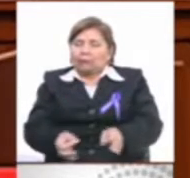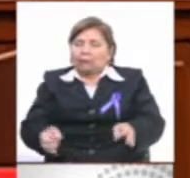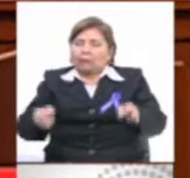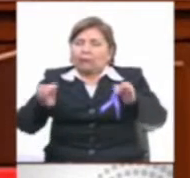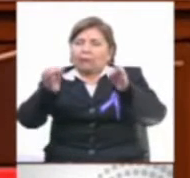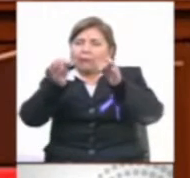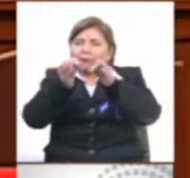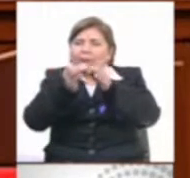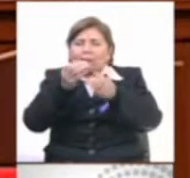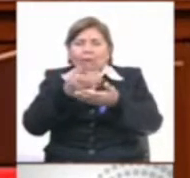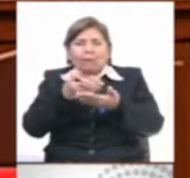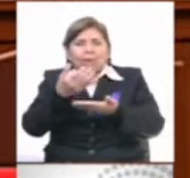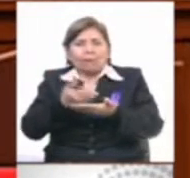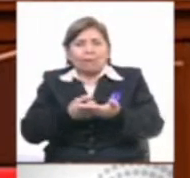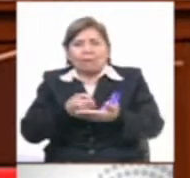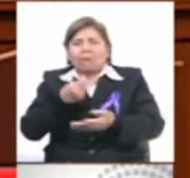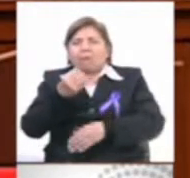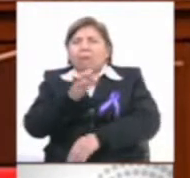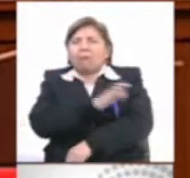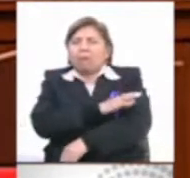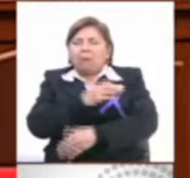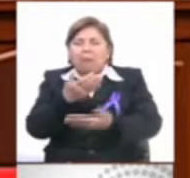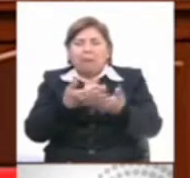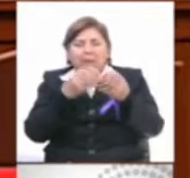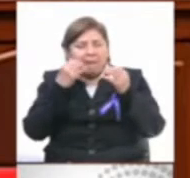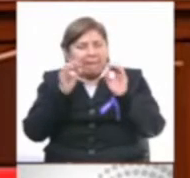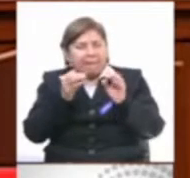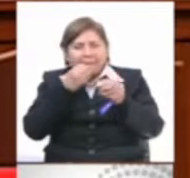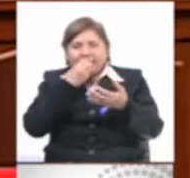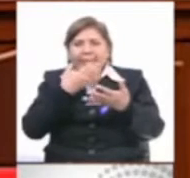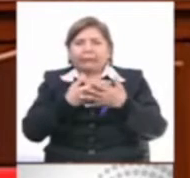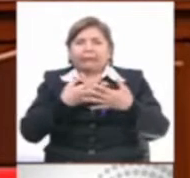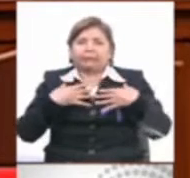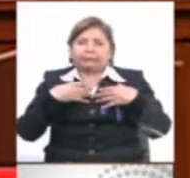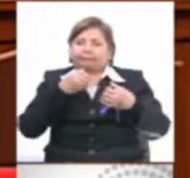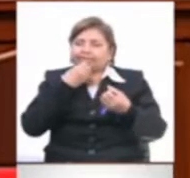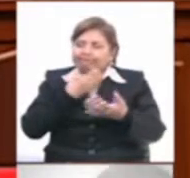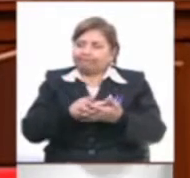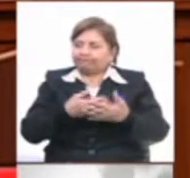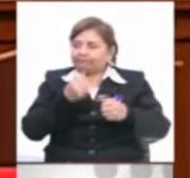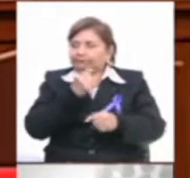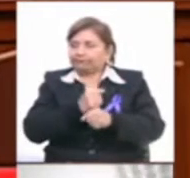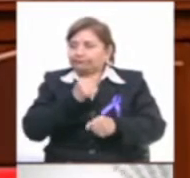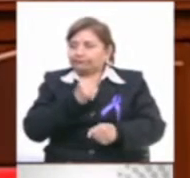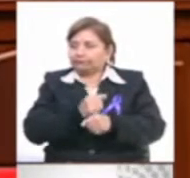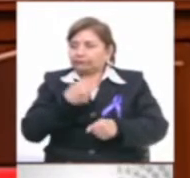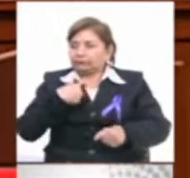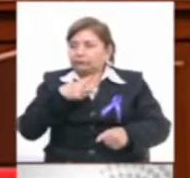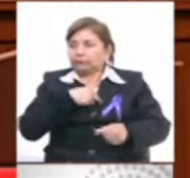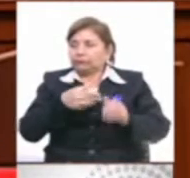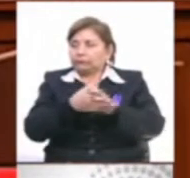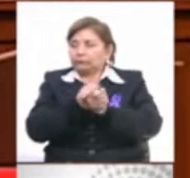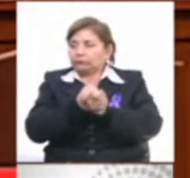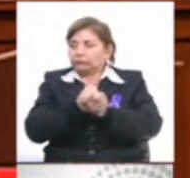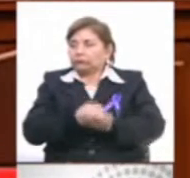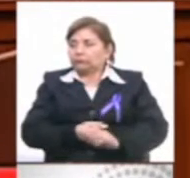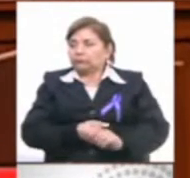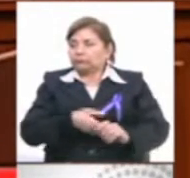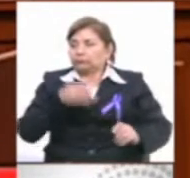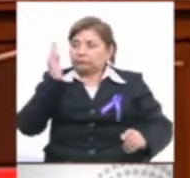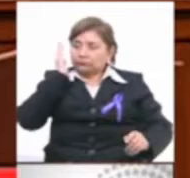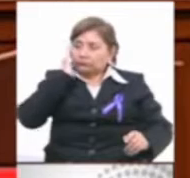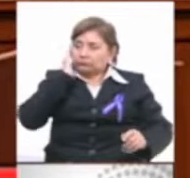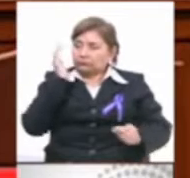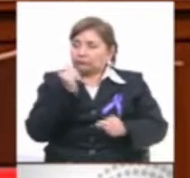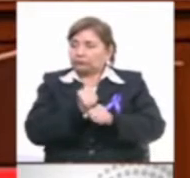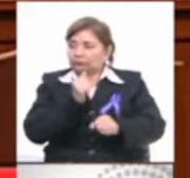el equilibrio fiscal y una macroeconomía saludable es el bienestar y el trabajo de nuestros compatriotas. Sabemos que el